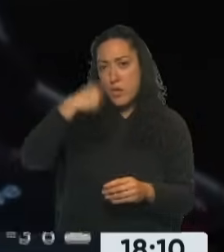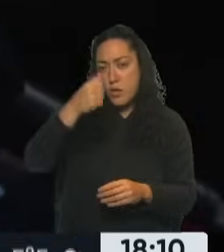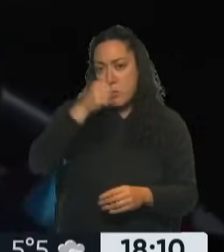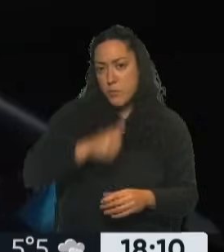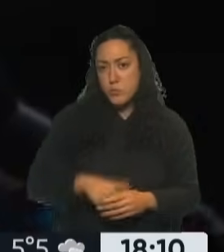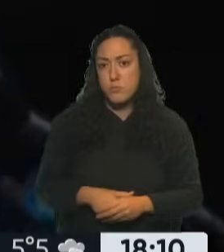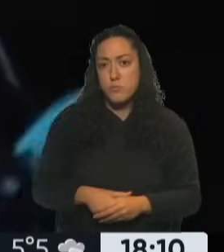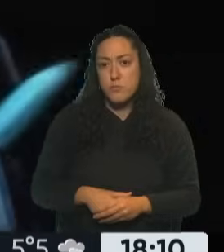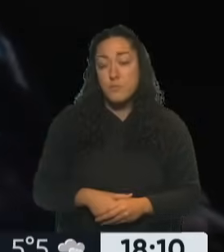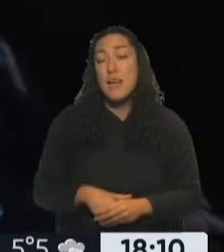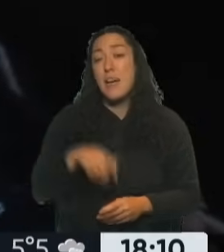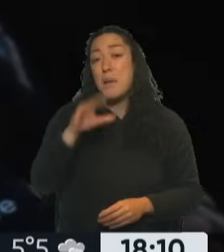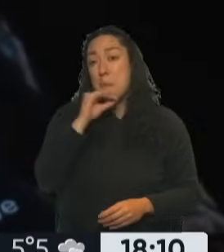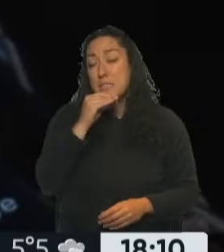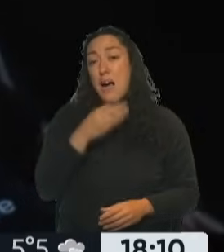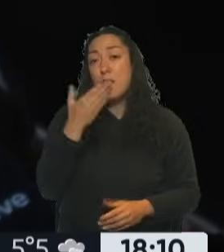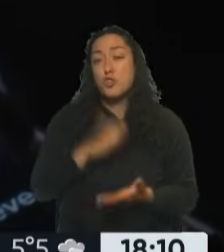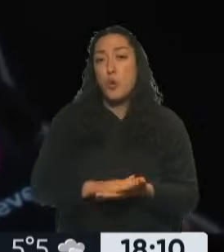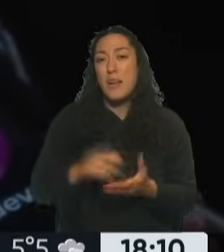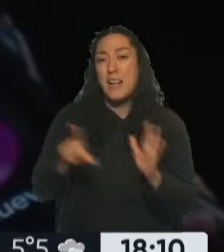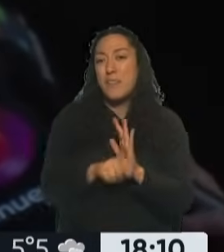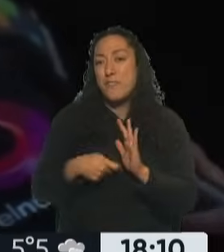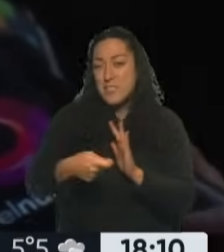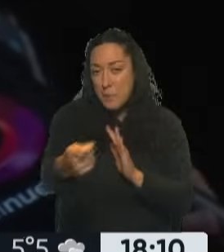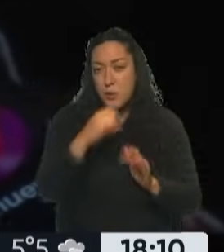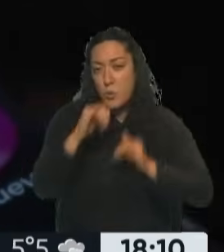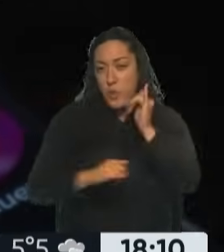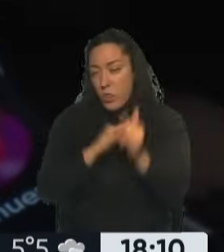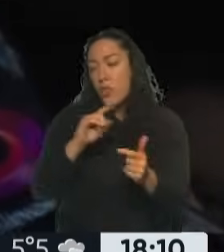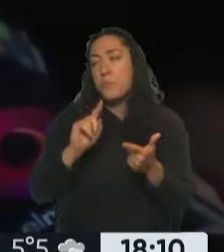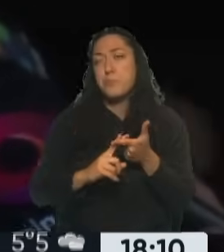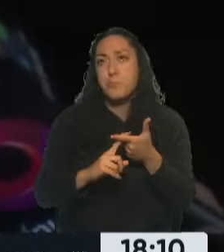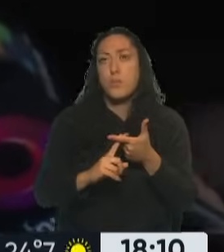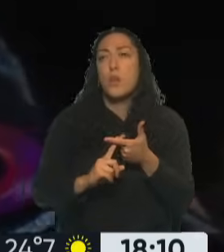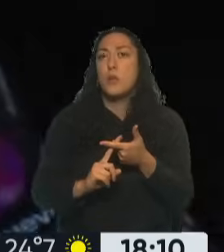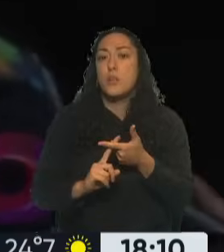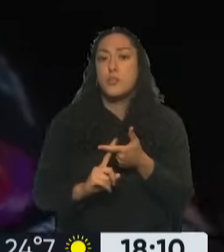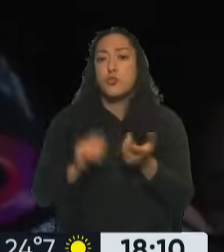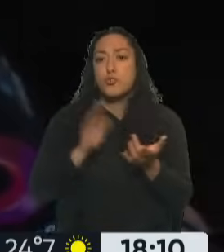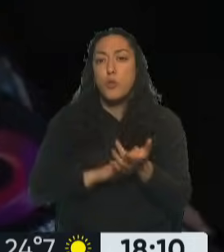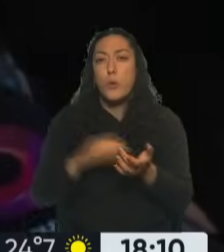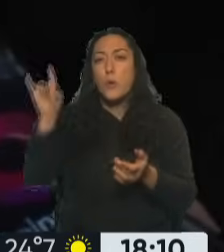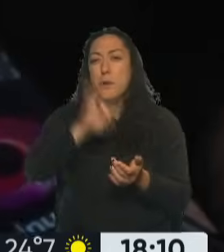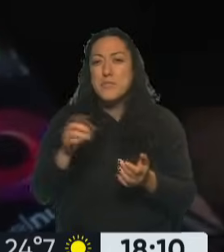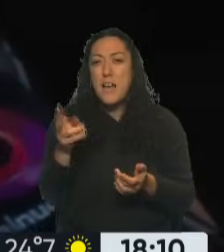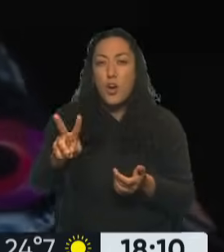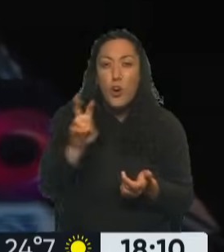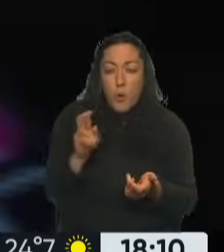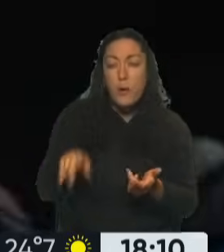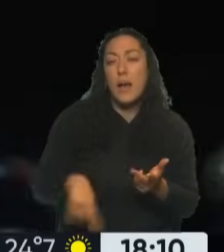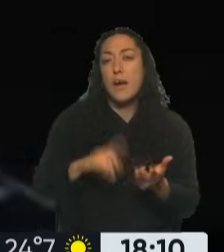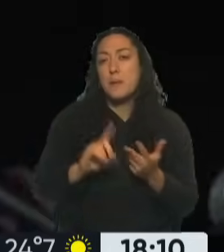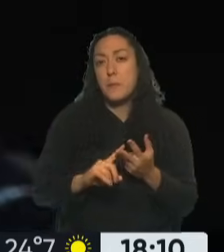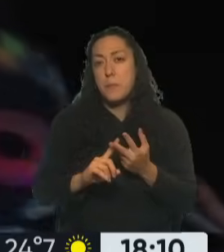a los chicos de la ley de financiamiento, hablaron de la idea del arancel universitario, de la